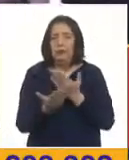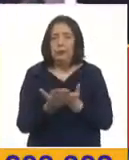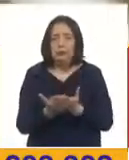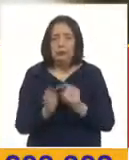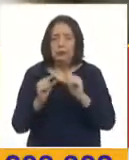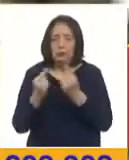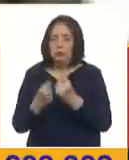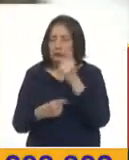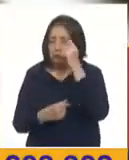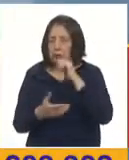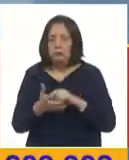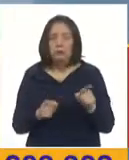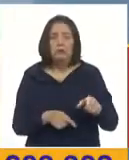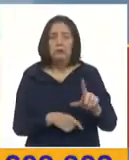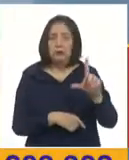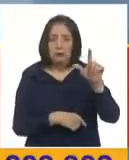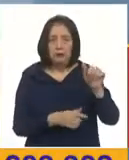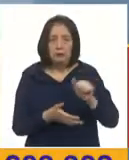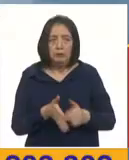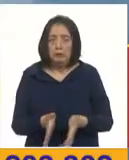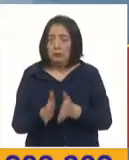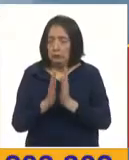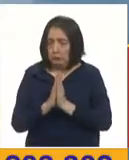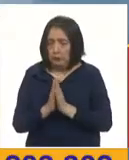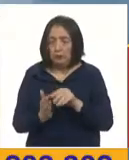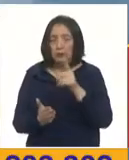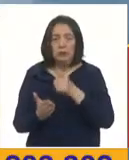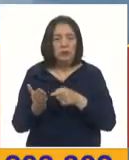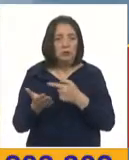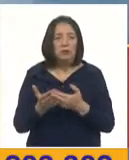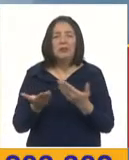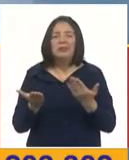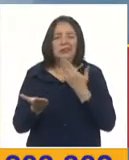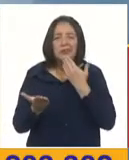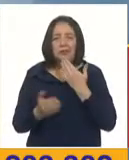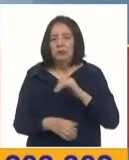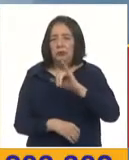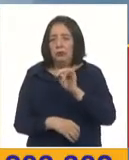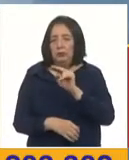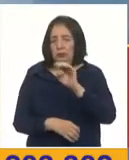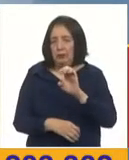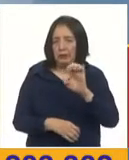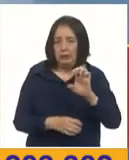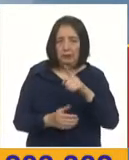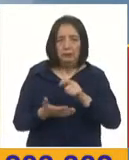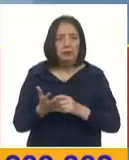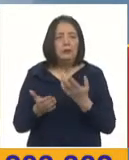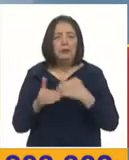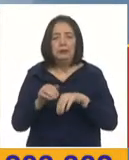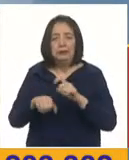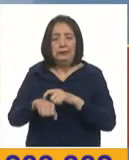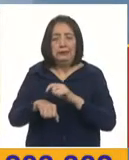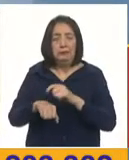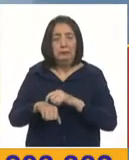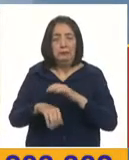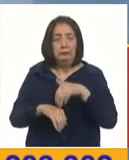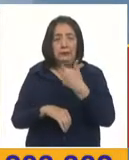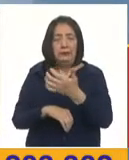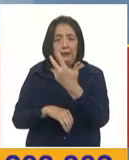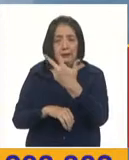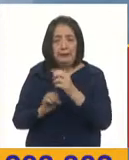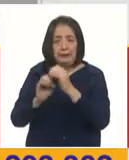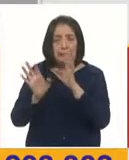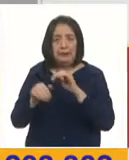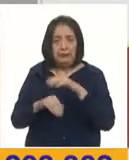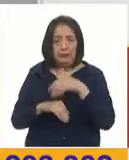fuerza popular y perú libre los pedidos de nulidad se presentan ante los jurados electorales especiales dentro de los tres días siguientes al de la